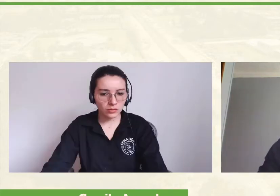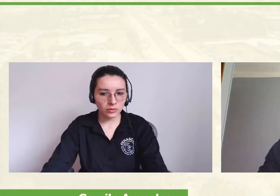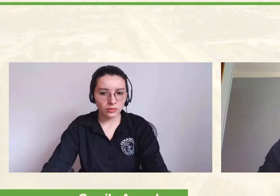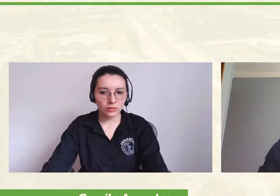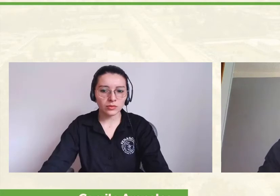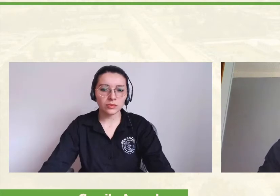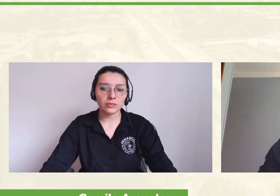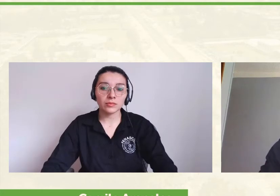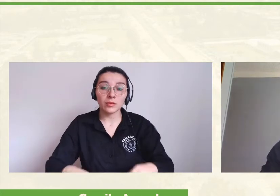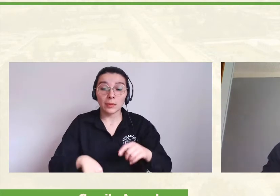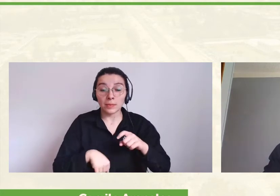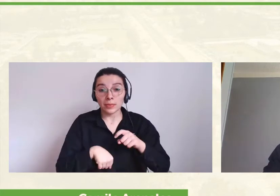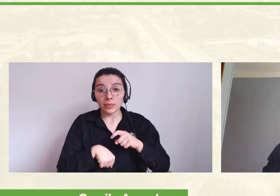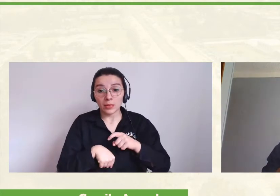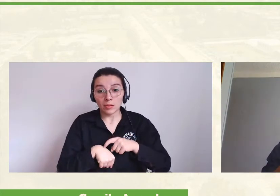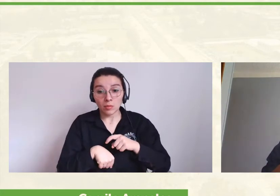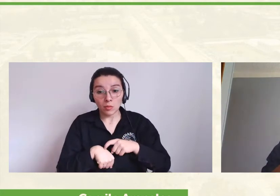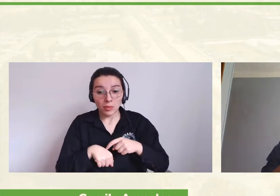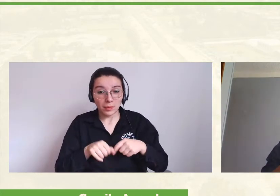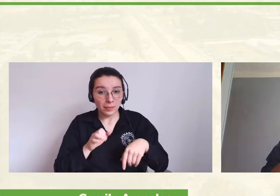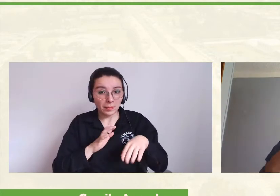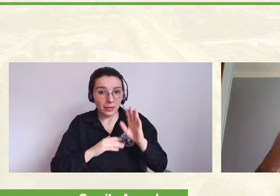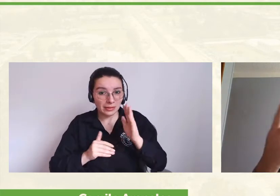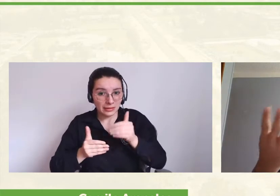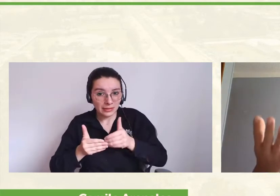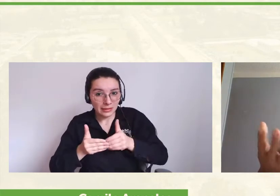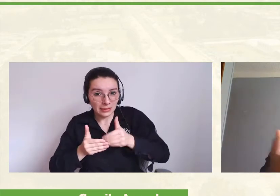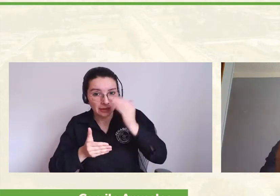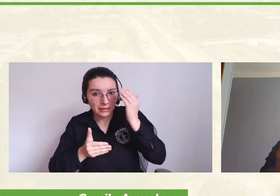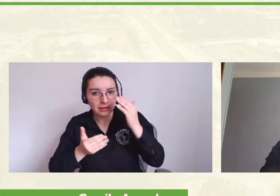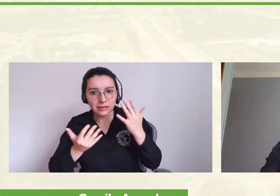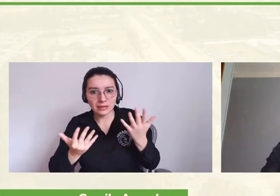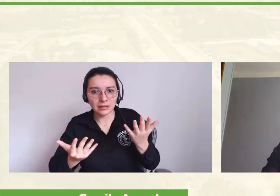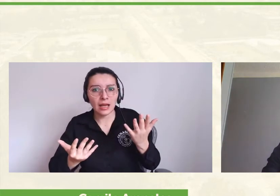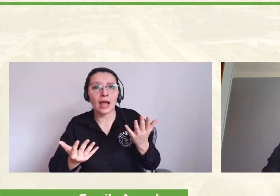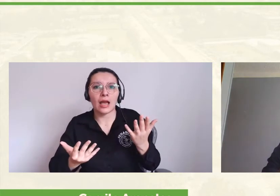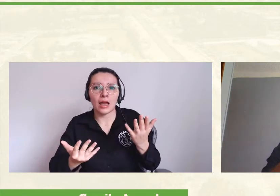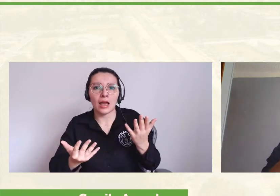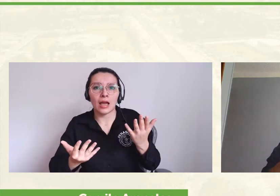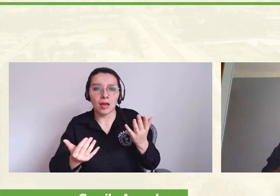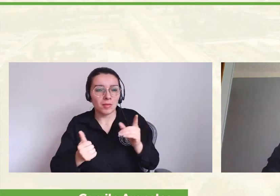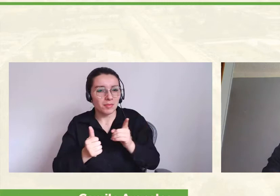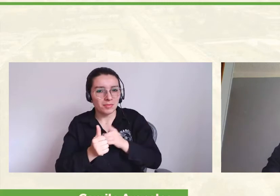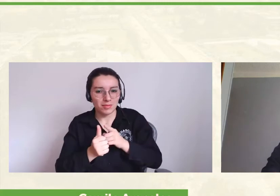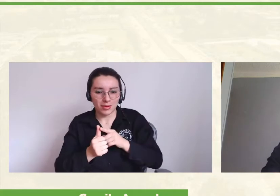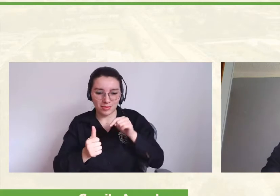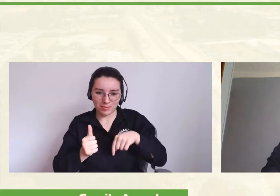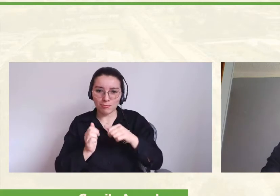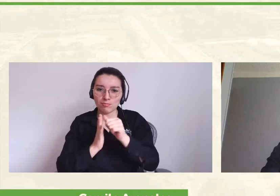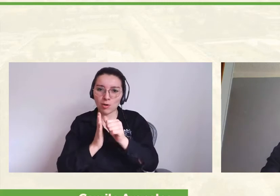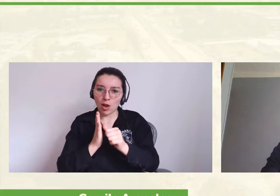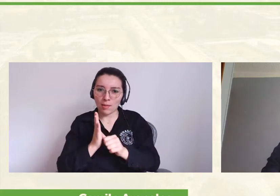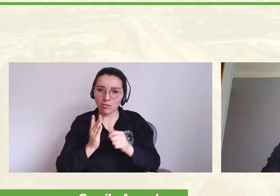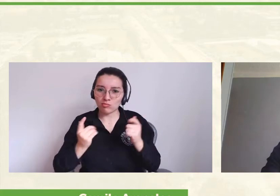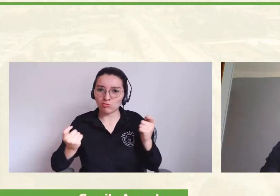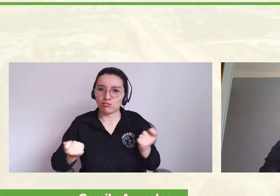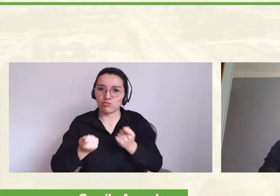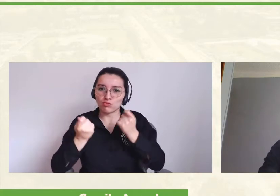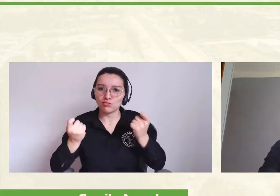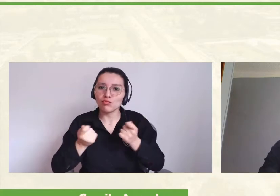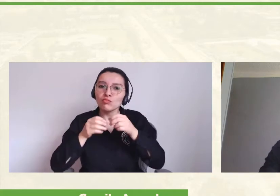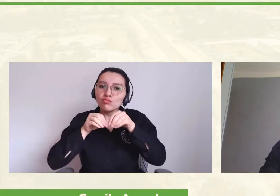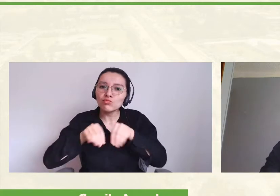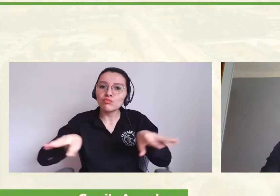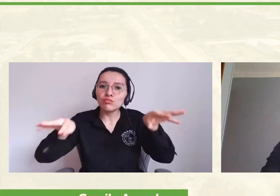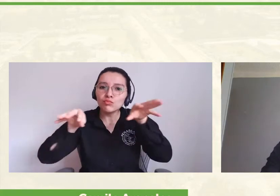consideramos que un punto inicial era hacerle publicidad al programa, ¿no? Entonces, desde ese sentido de la publicidad,